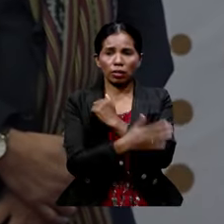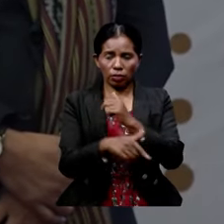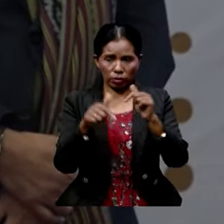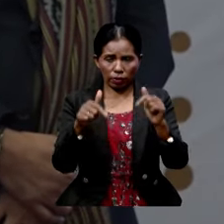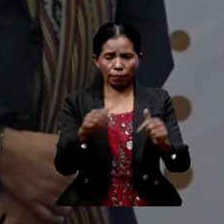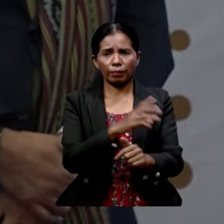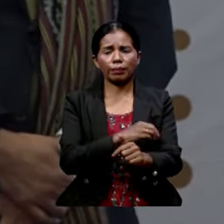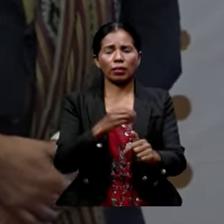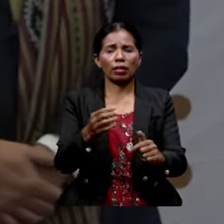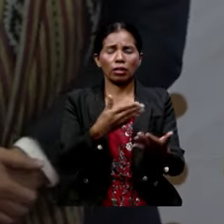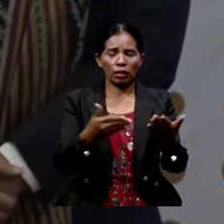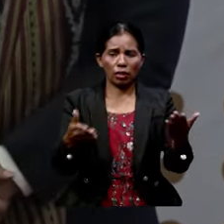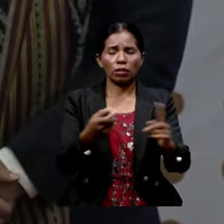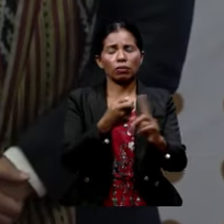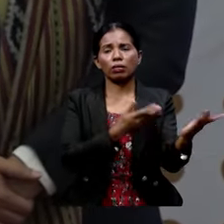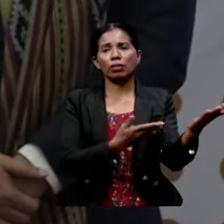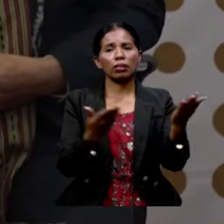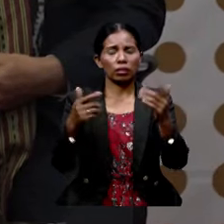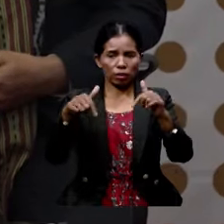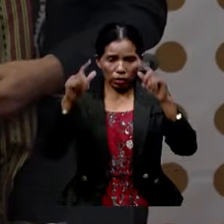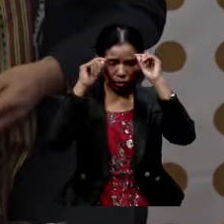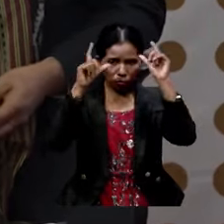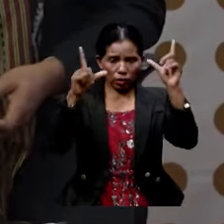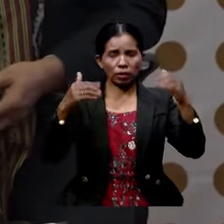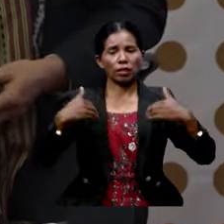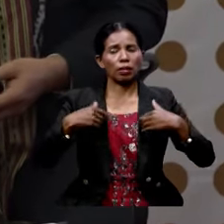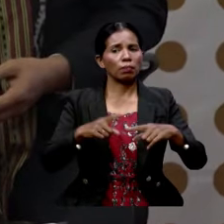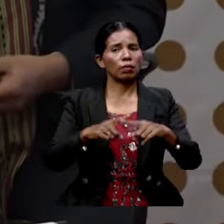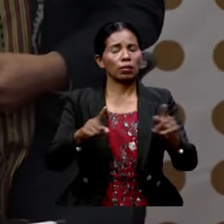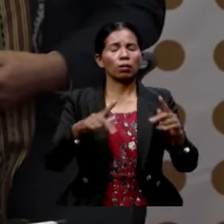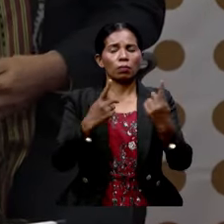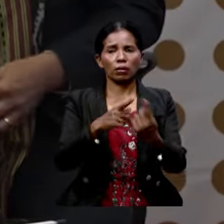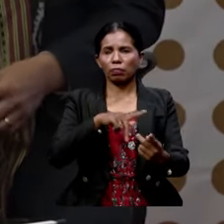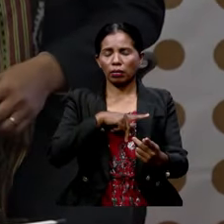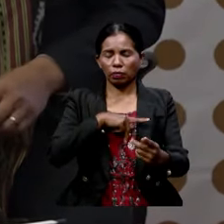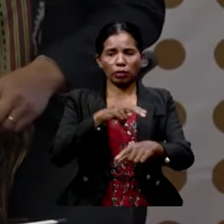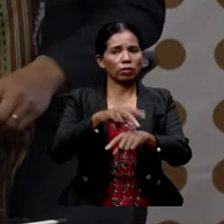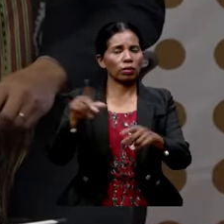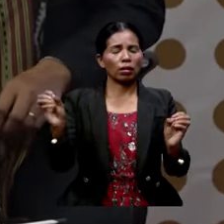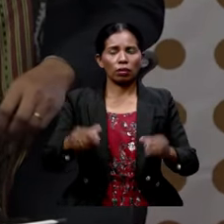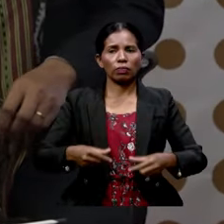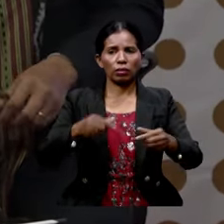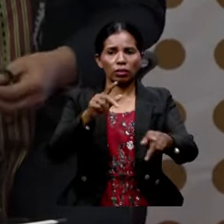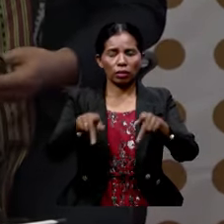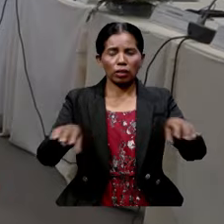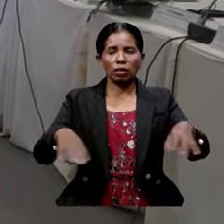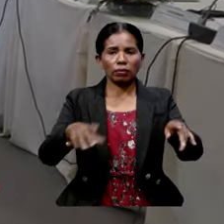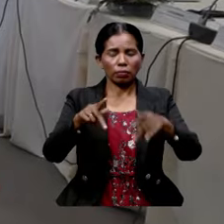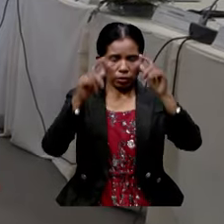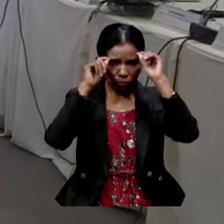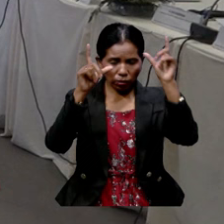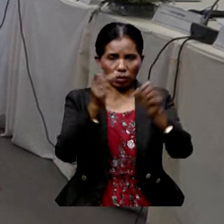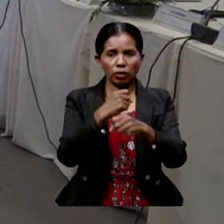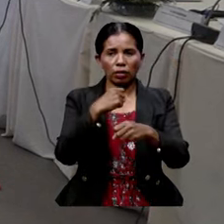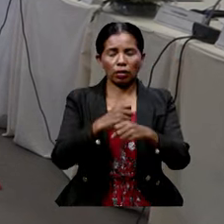sasan ka aihan nebe importa mayoría ija Timor Leste ija maybe sector privado nacional sira la fo servicio ba Timoruan sira o de produs